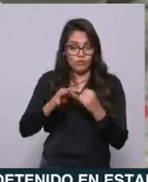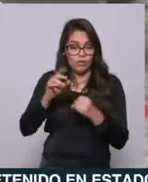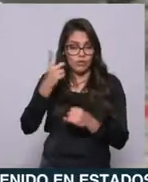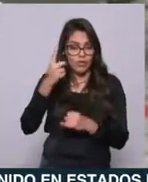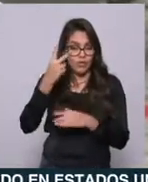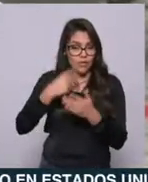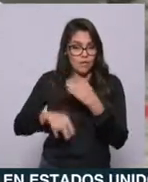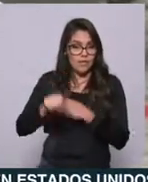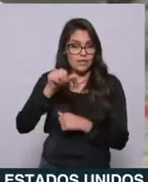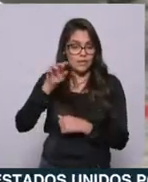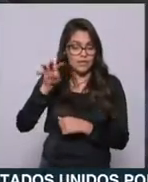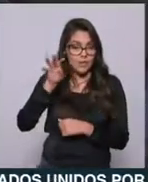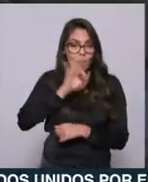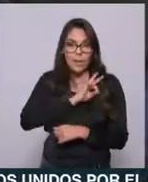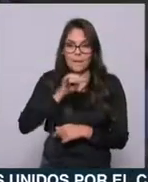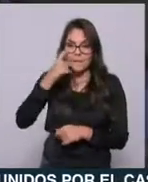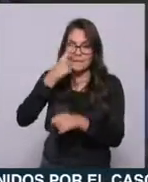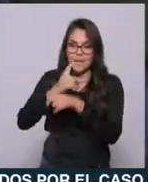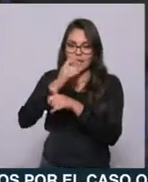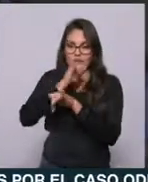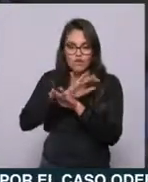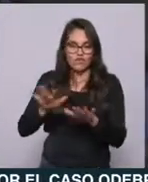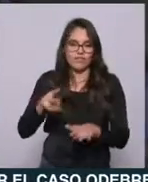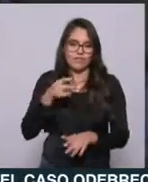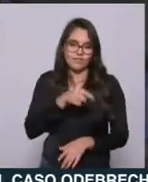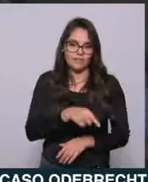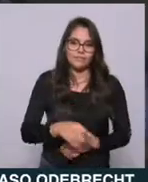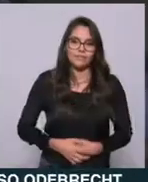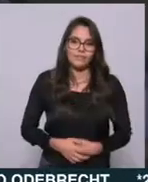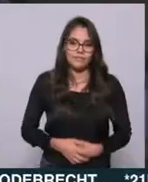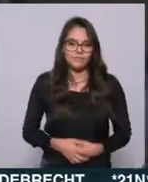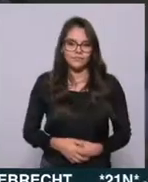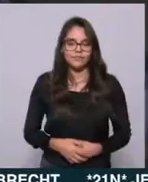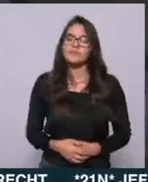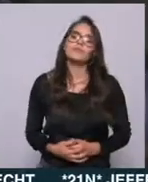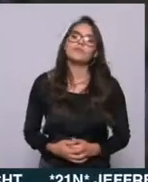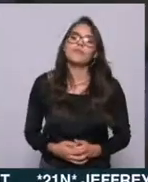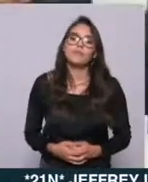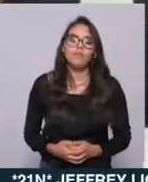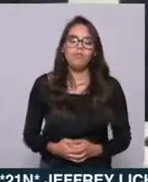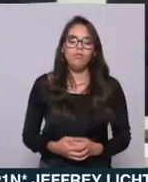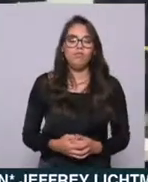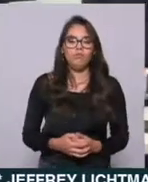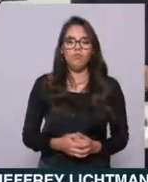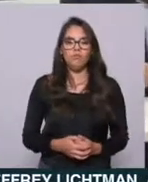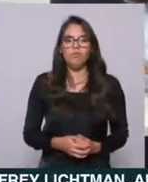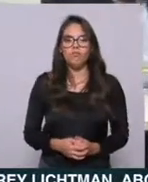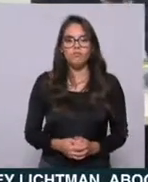primero de estos informes. Con imágenes de Joel Arias, Mariana Sánchez, 21 Noticias.